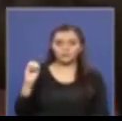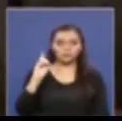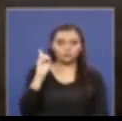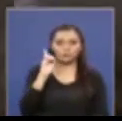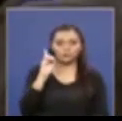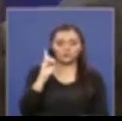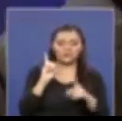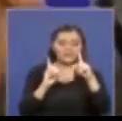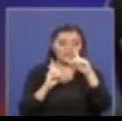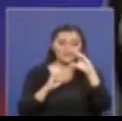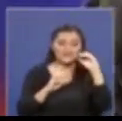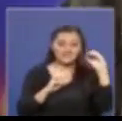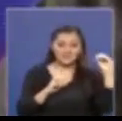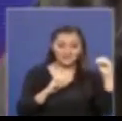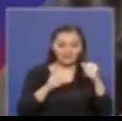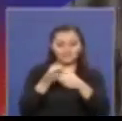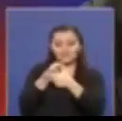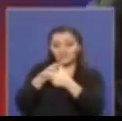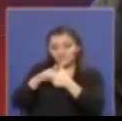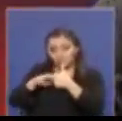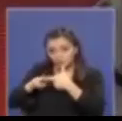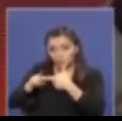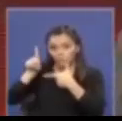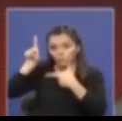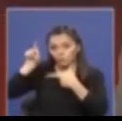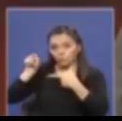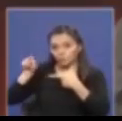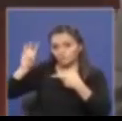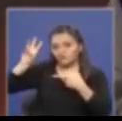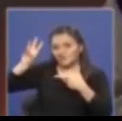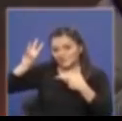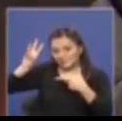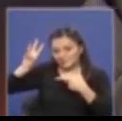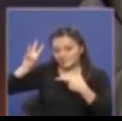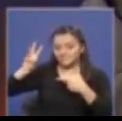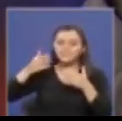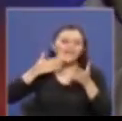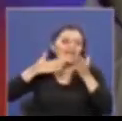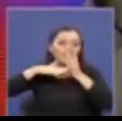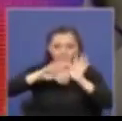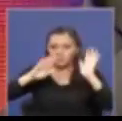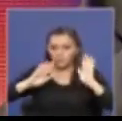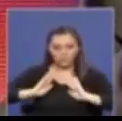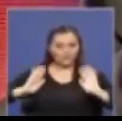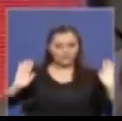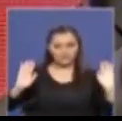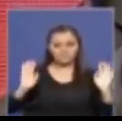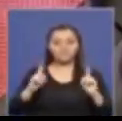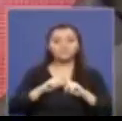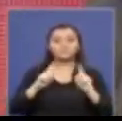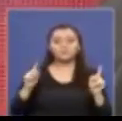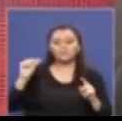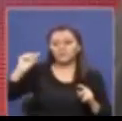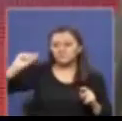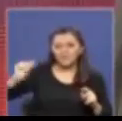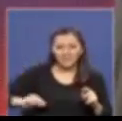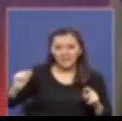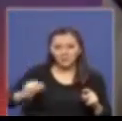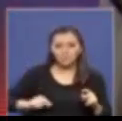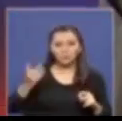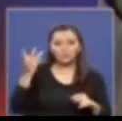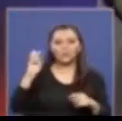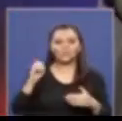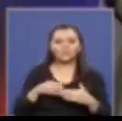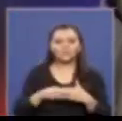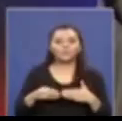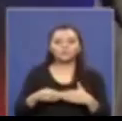Es 100 dividido para 1,6. Y eso significa que ese producto colombiano se abarató en cerca de 40%,